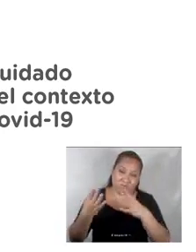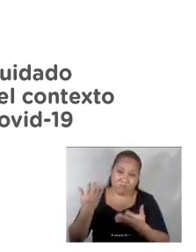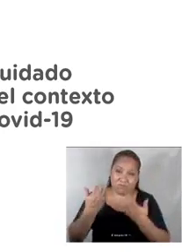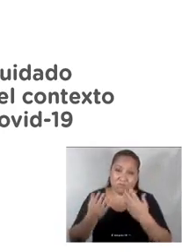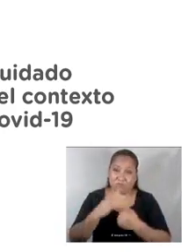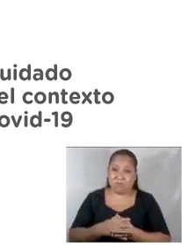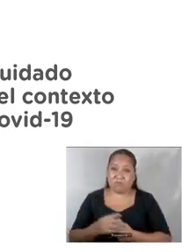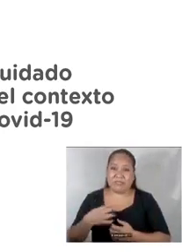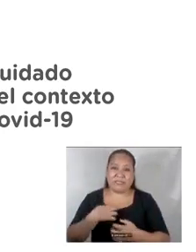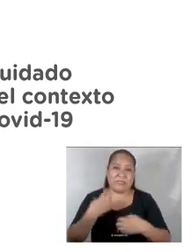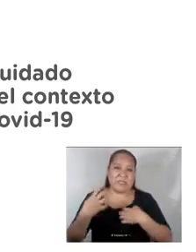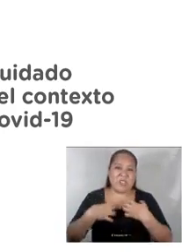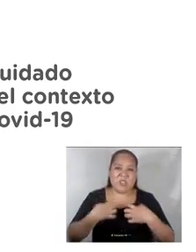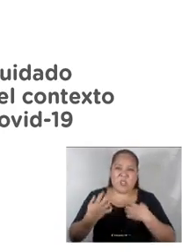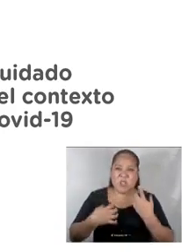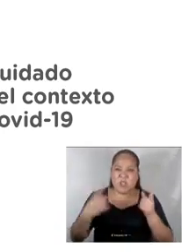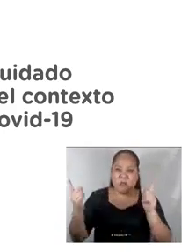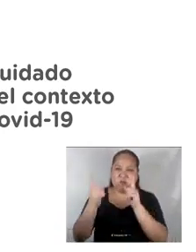más iracundos,